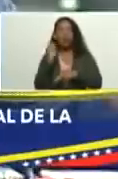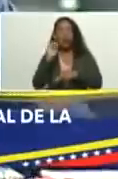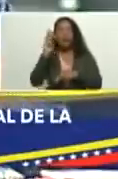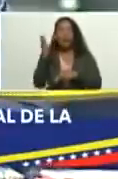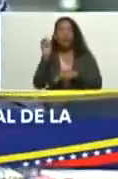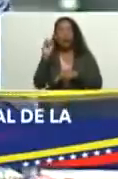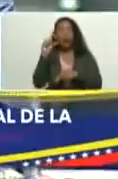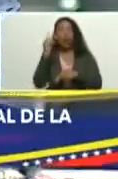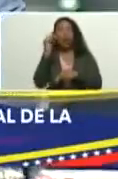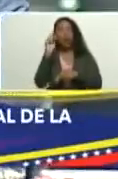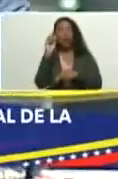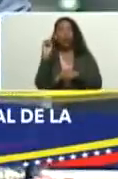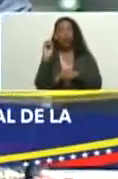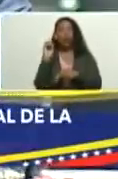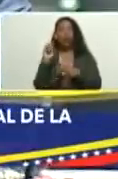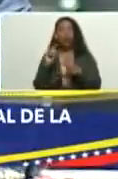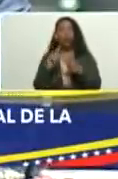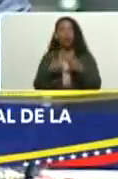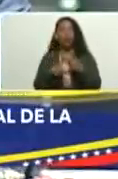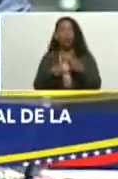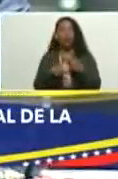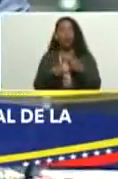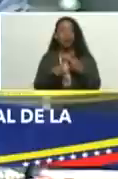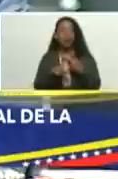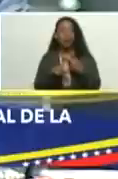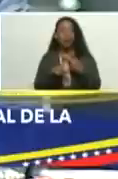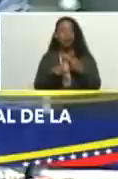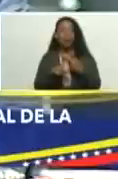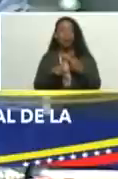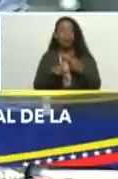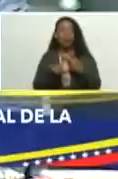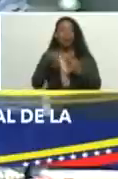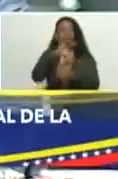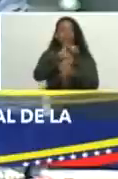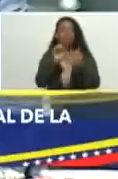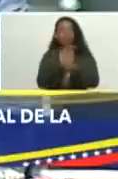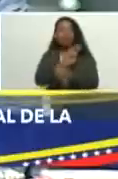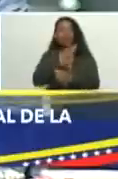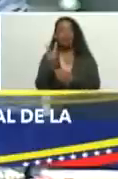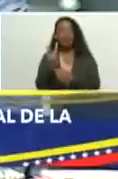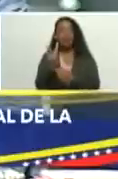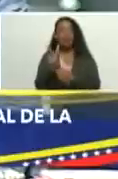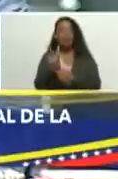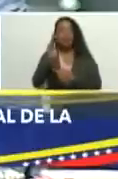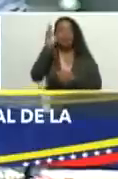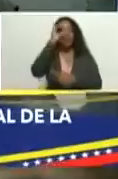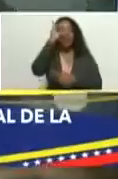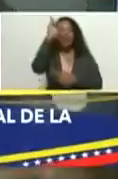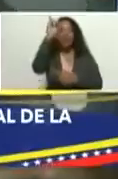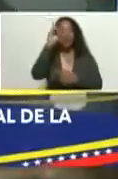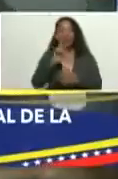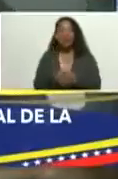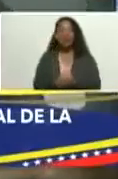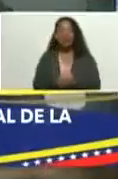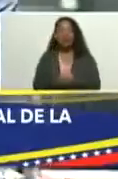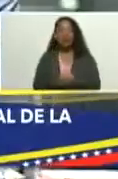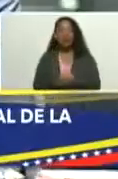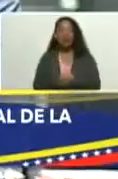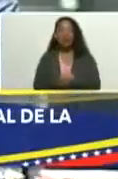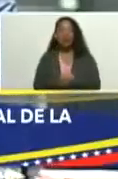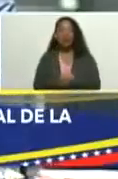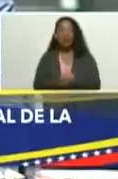de Industria, con nuestra vicepresidenta ejecutiva, Delcy Eloína Rodríguez